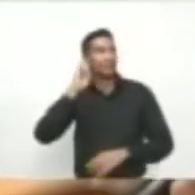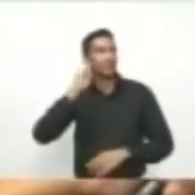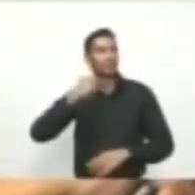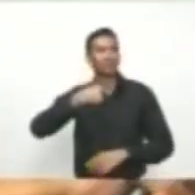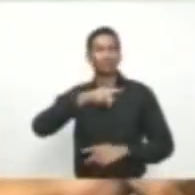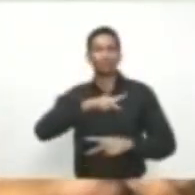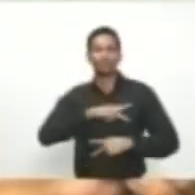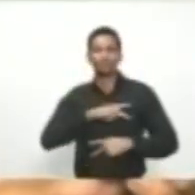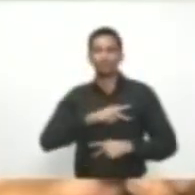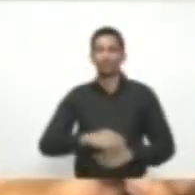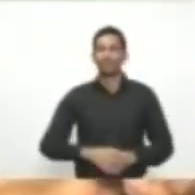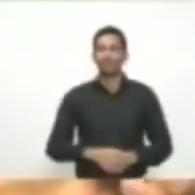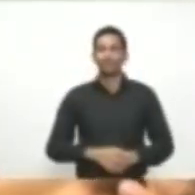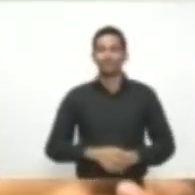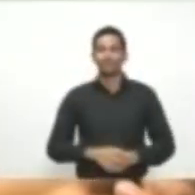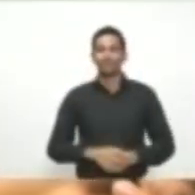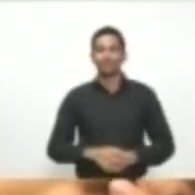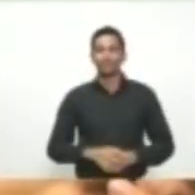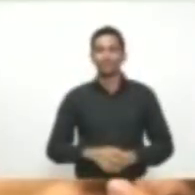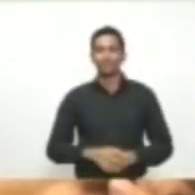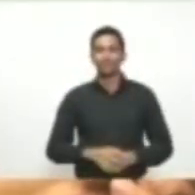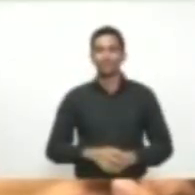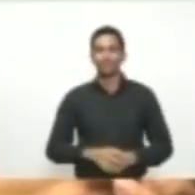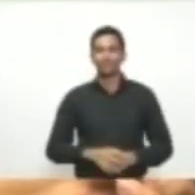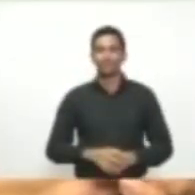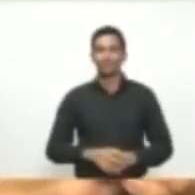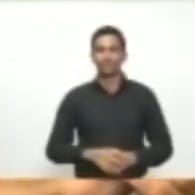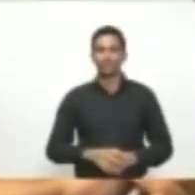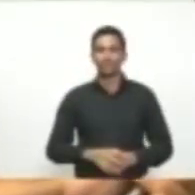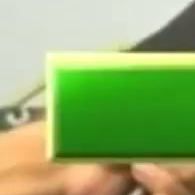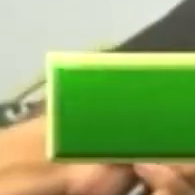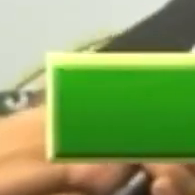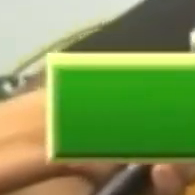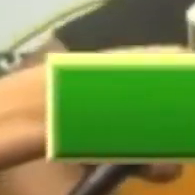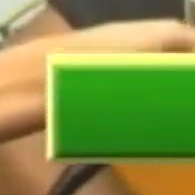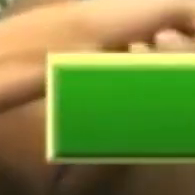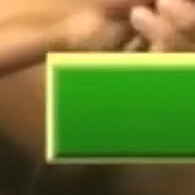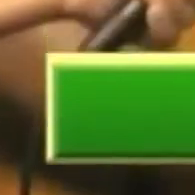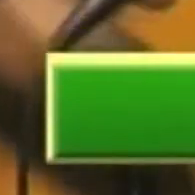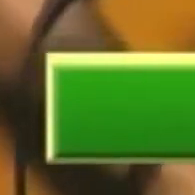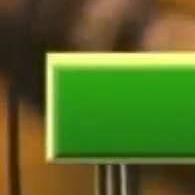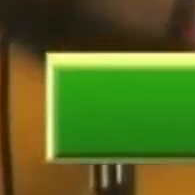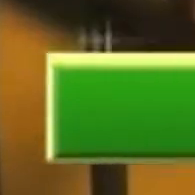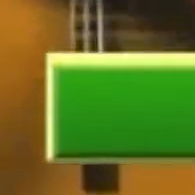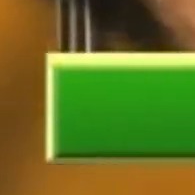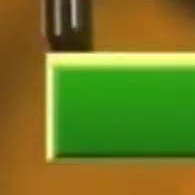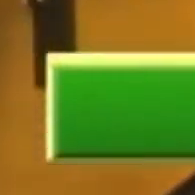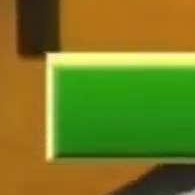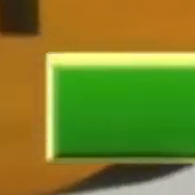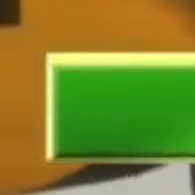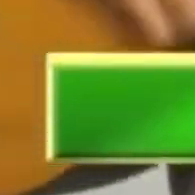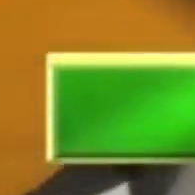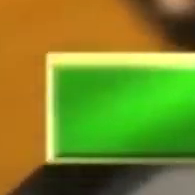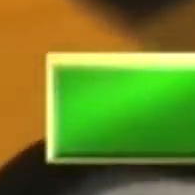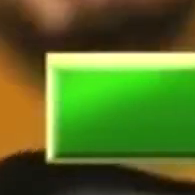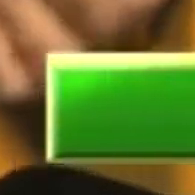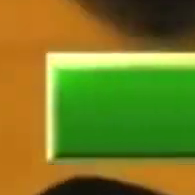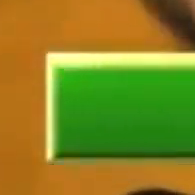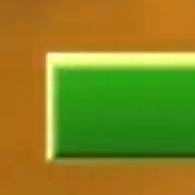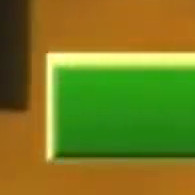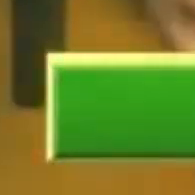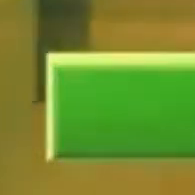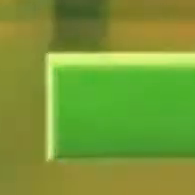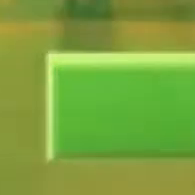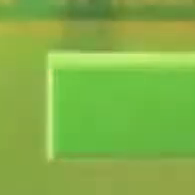doy todo por tus besos, no sé qué más daría, pero también lo entrego. Yo doy todo por tus besos,